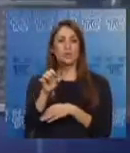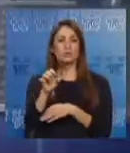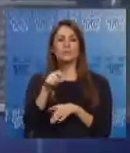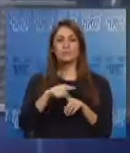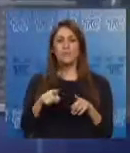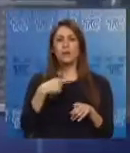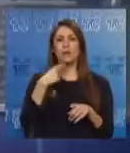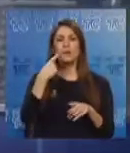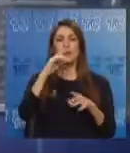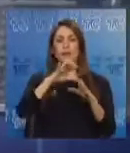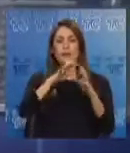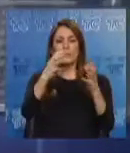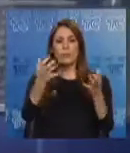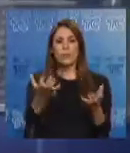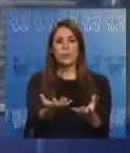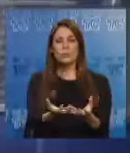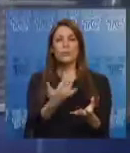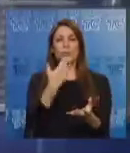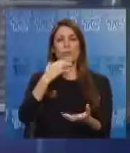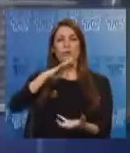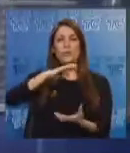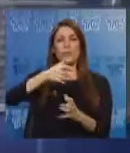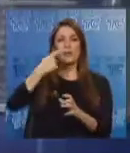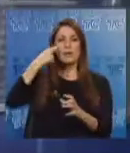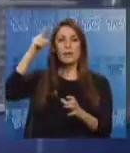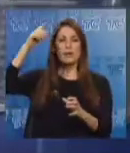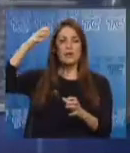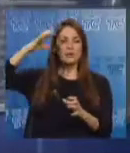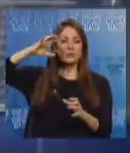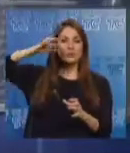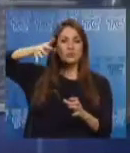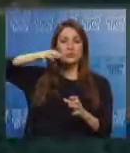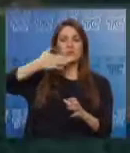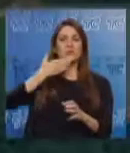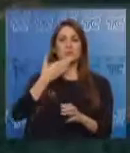desde el espacio los escombros de varias edificaciones.